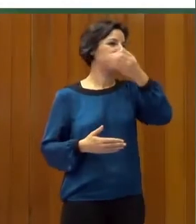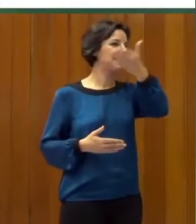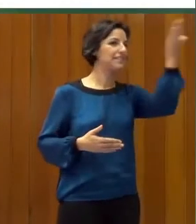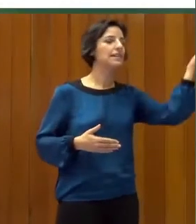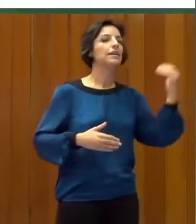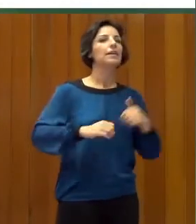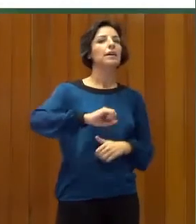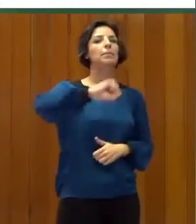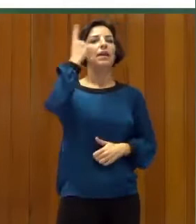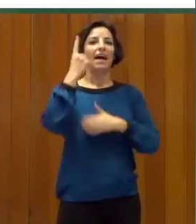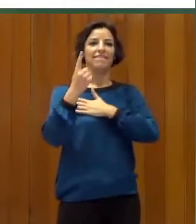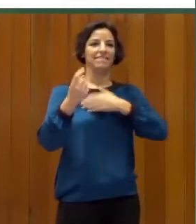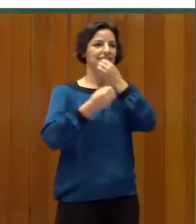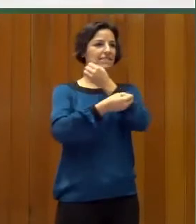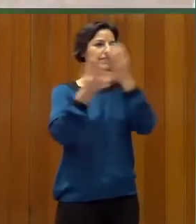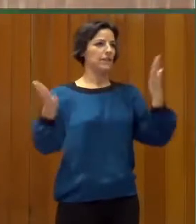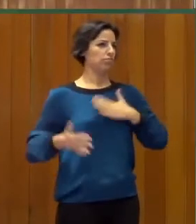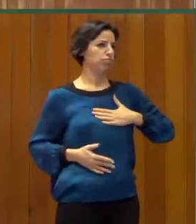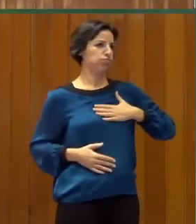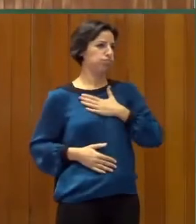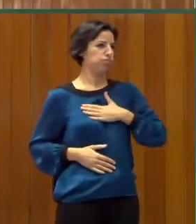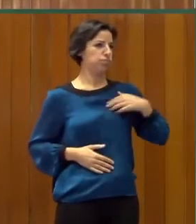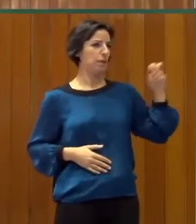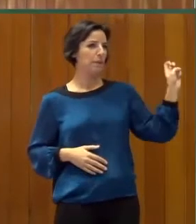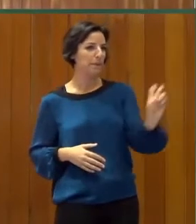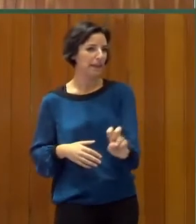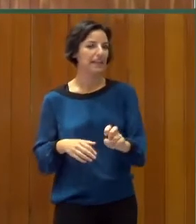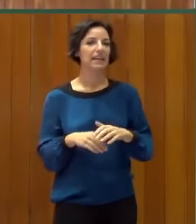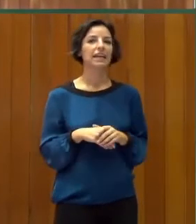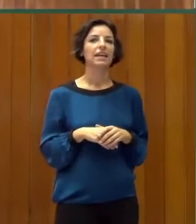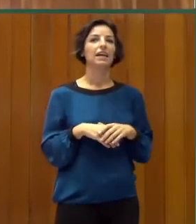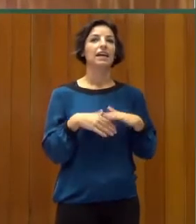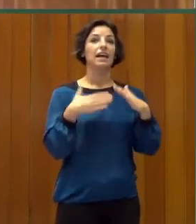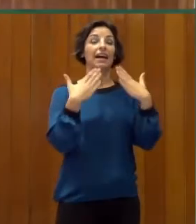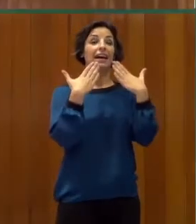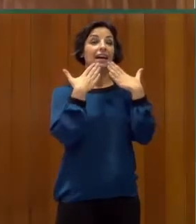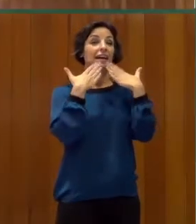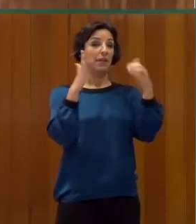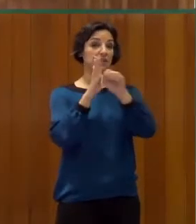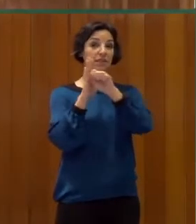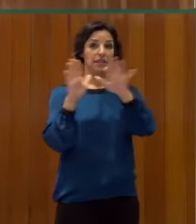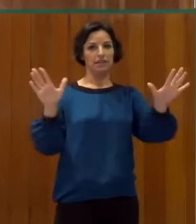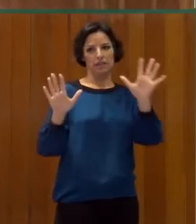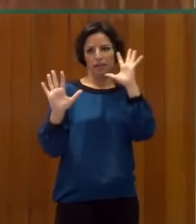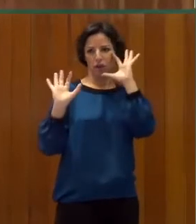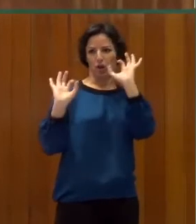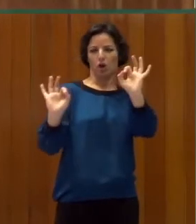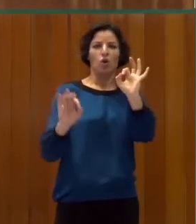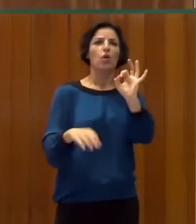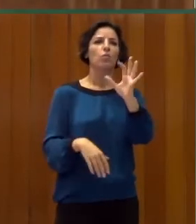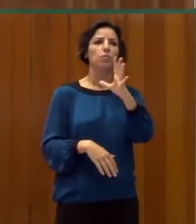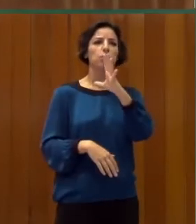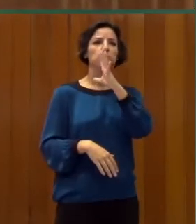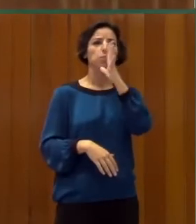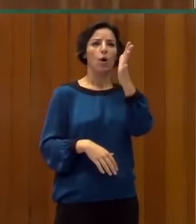lugar, me gustaría decir que es un placer para mí estar aquí y dar las gracias al CNELSE, por supuesto,